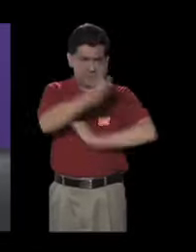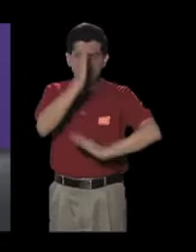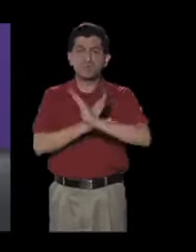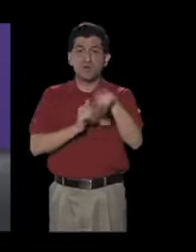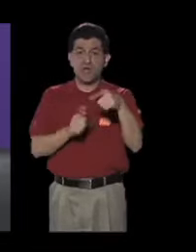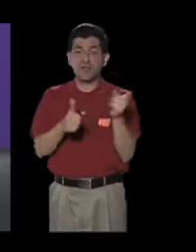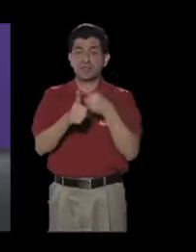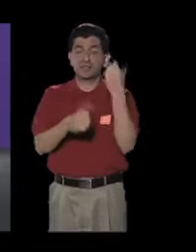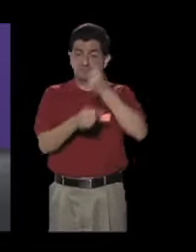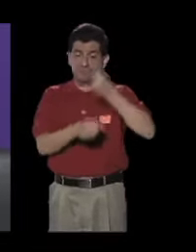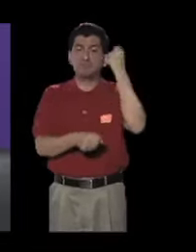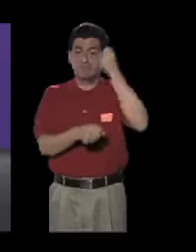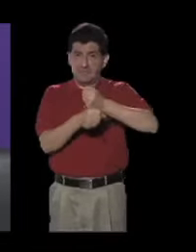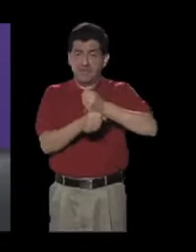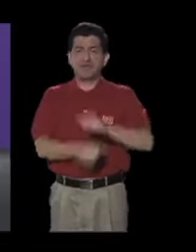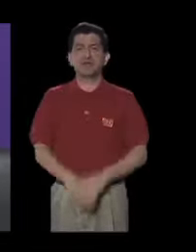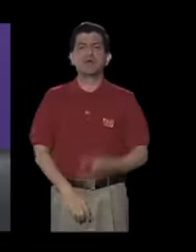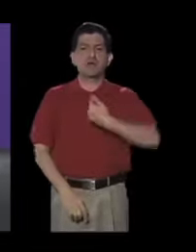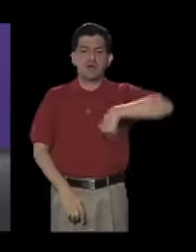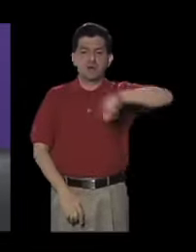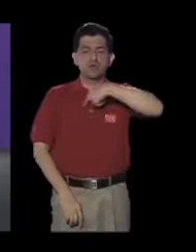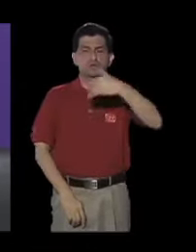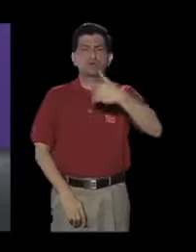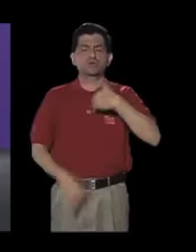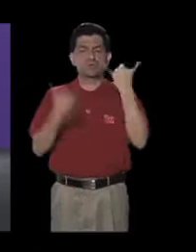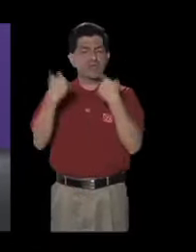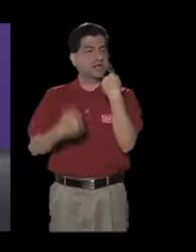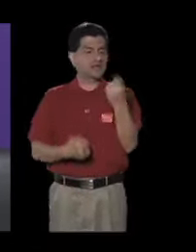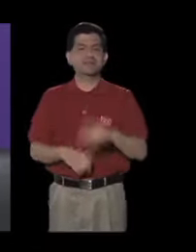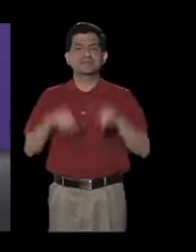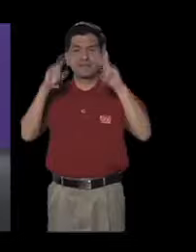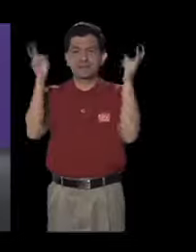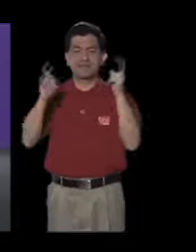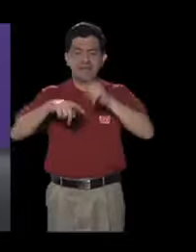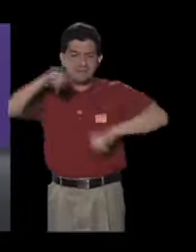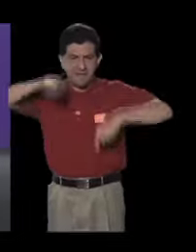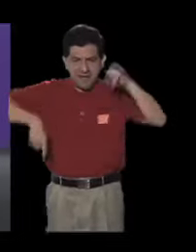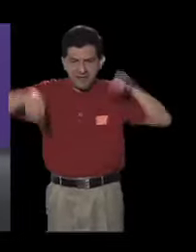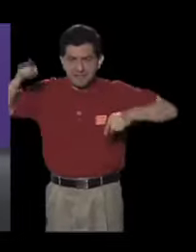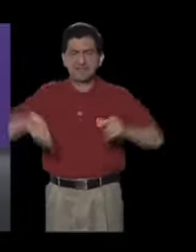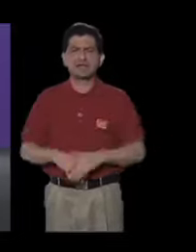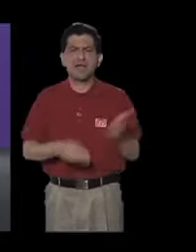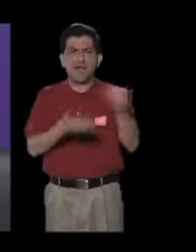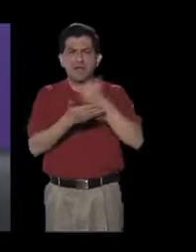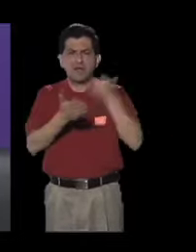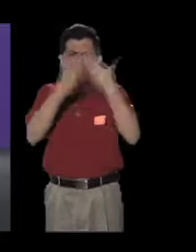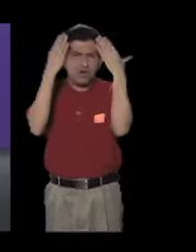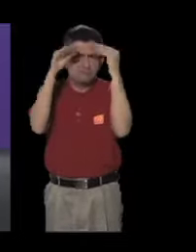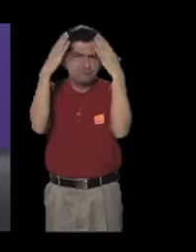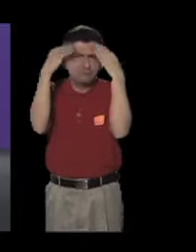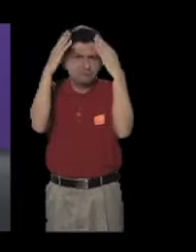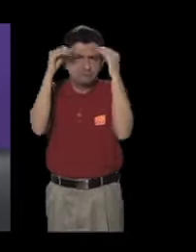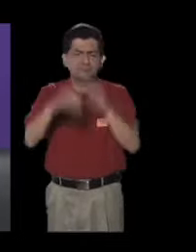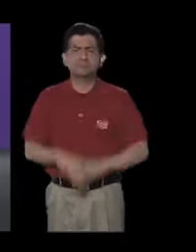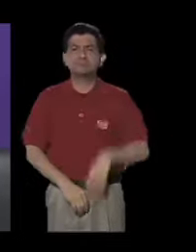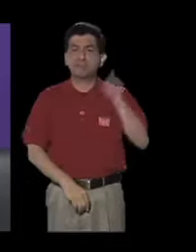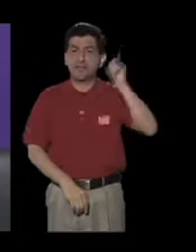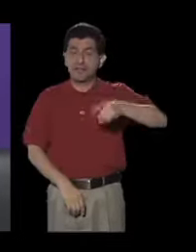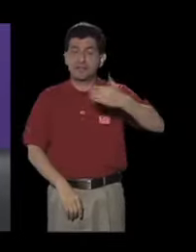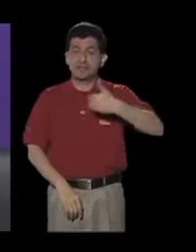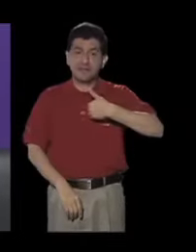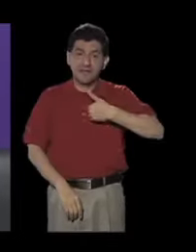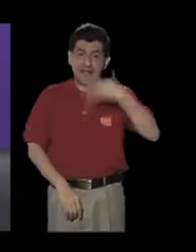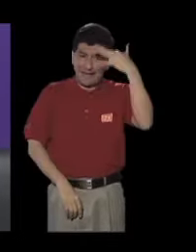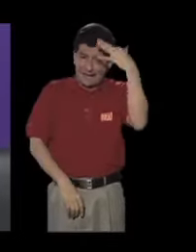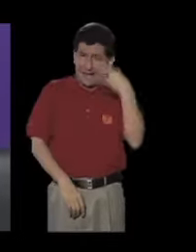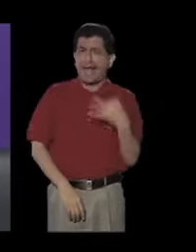una primera labor. Tenemos, ya se mencionó también el tema de las estadísticas, la recolección de datos. Tiene que haber, yo